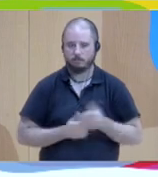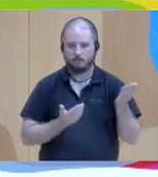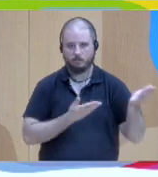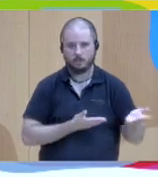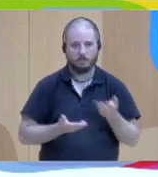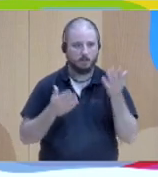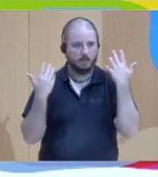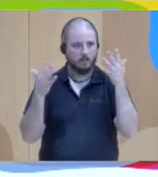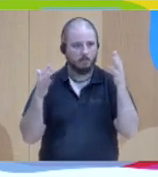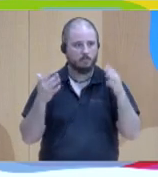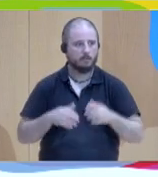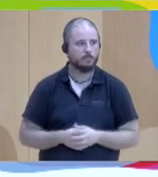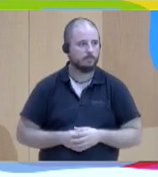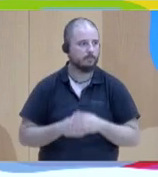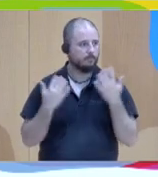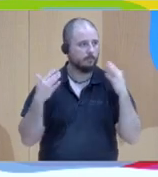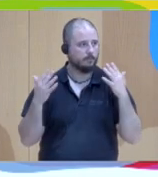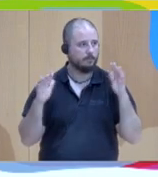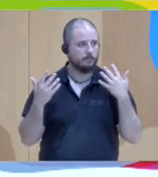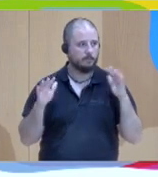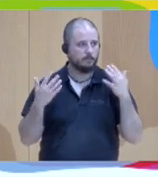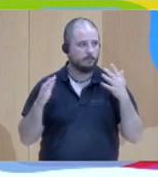aplauso, por favor. Adelante. ¡Muchas